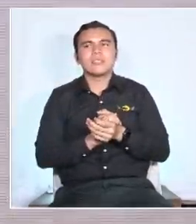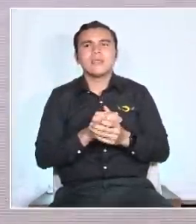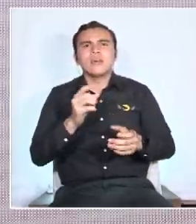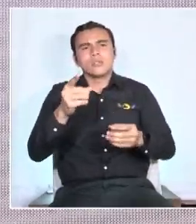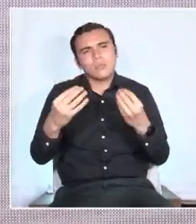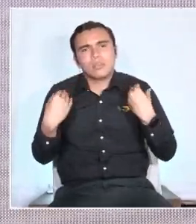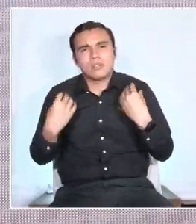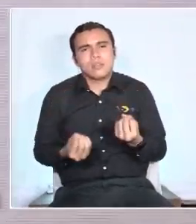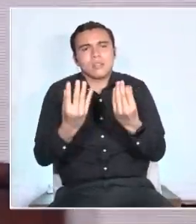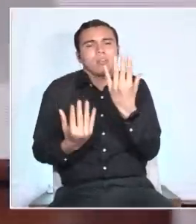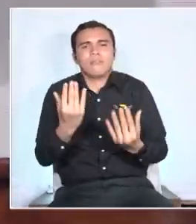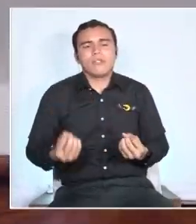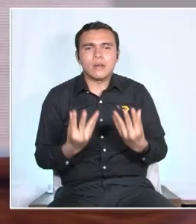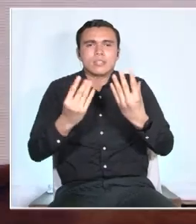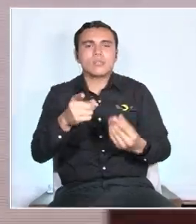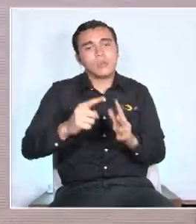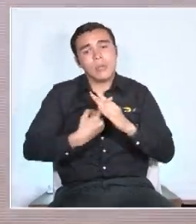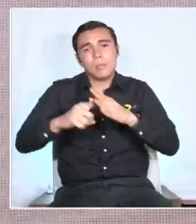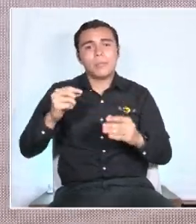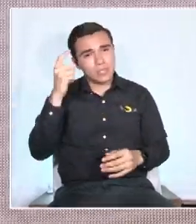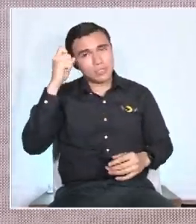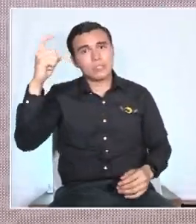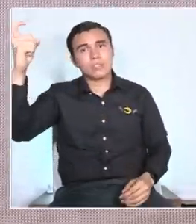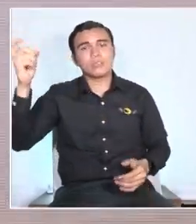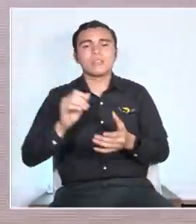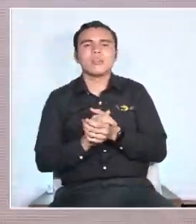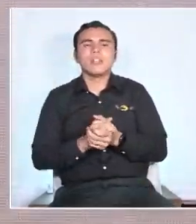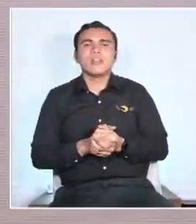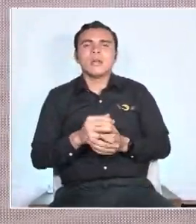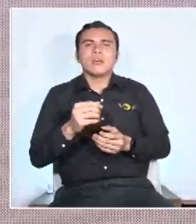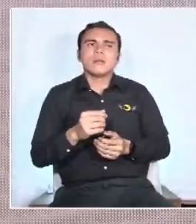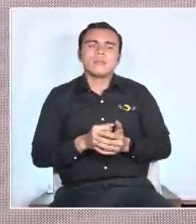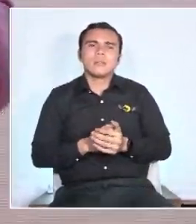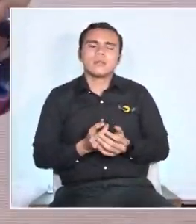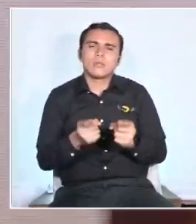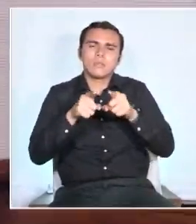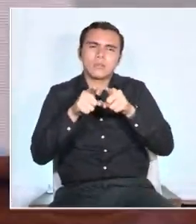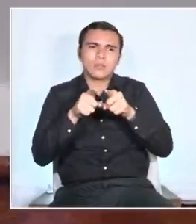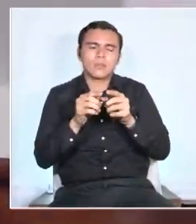el fuego de Dios encendido, tú empiezas a soñar, dice la palabra del Señor. Cuando